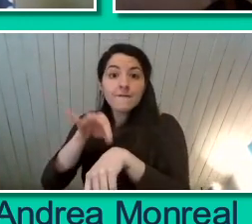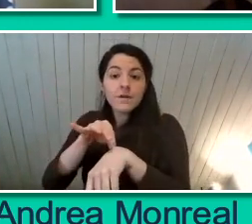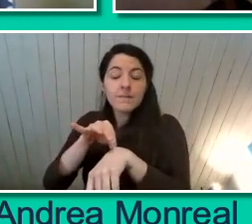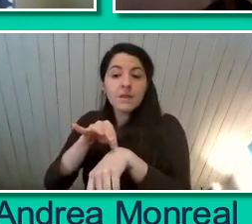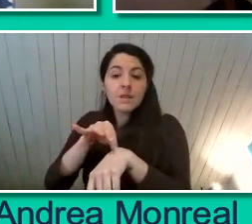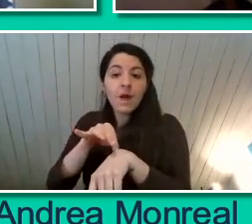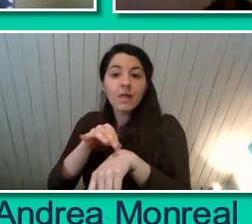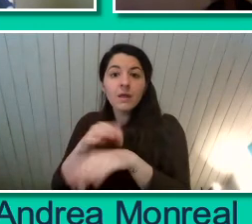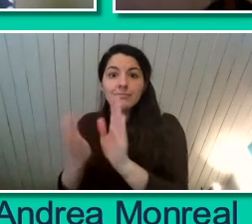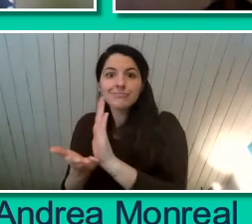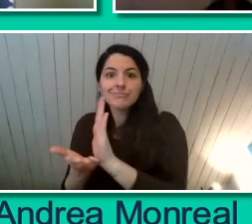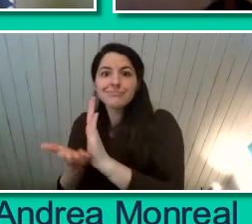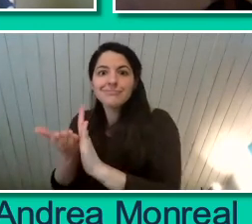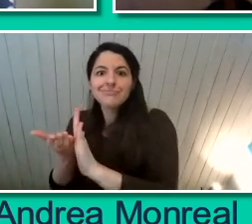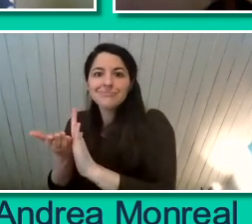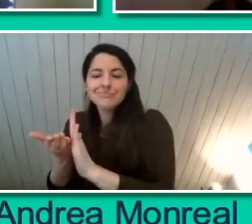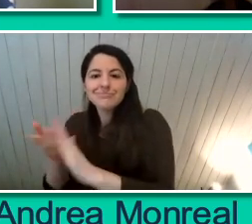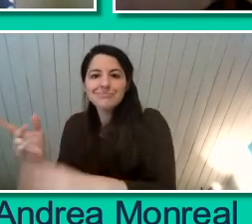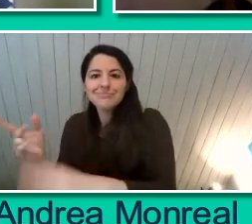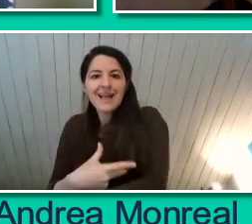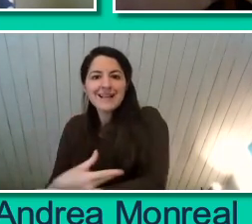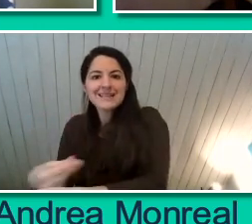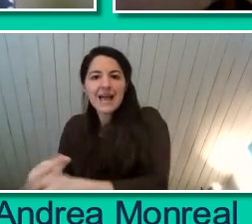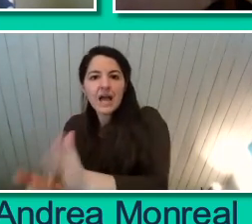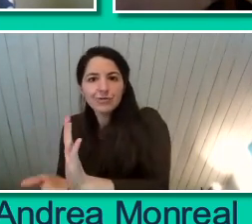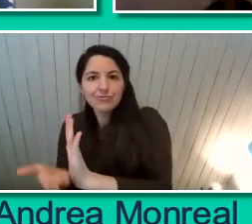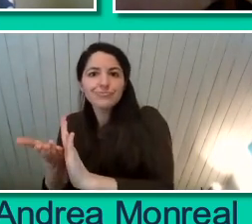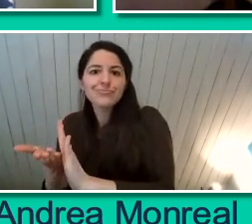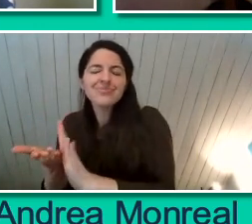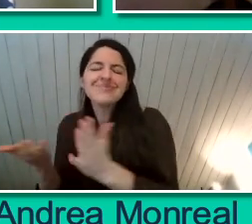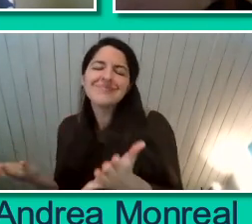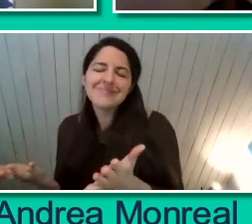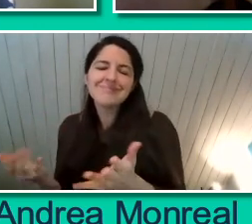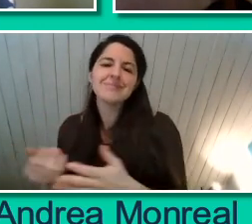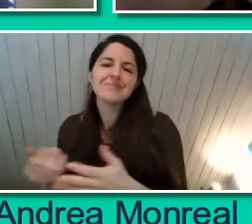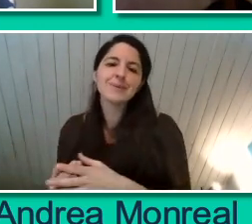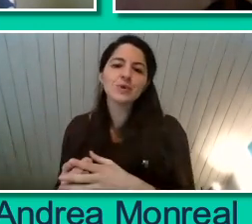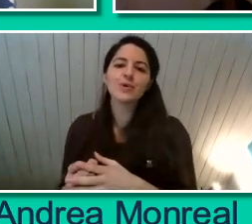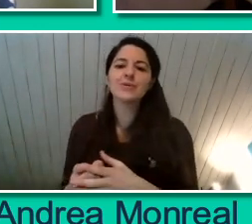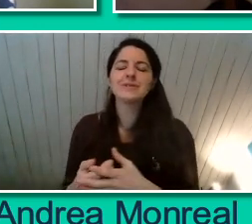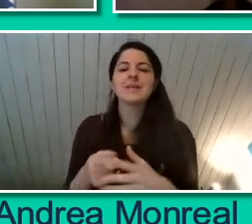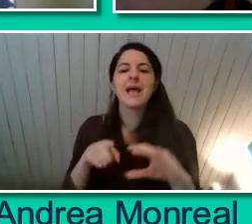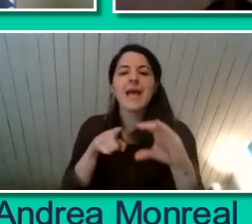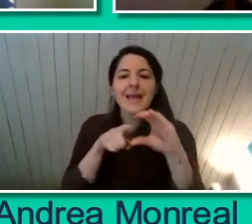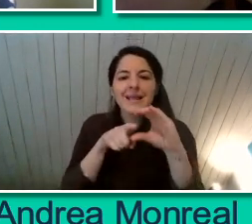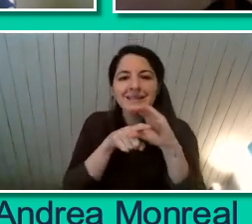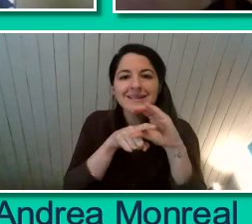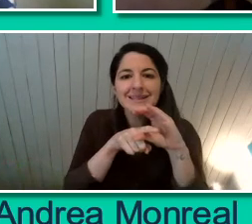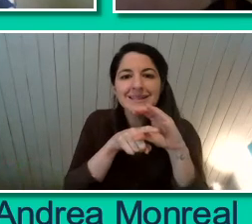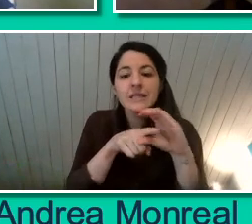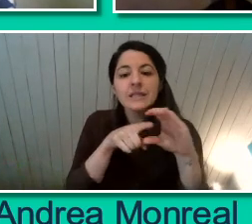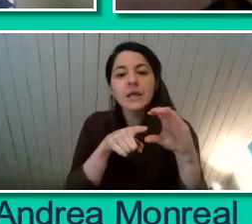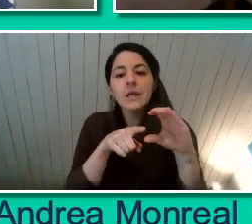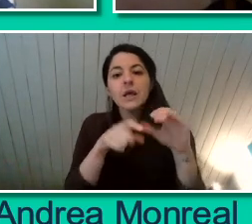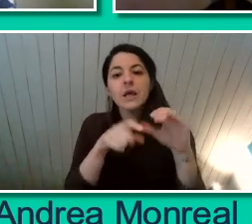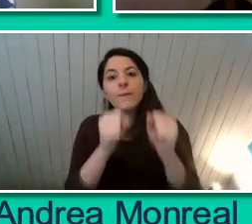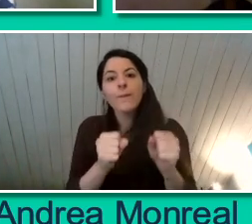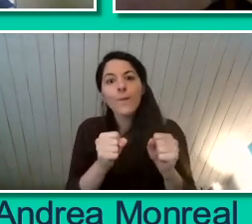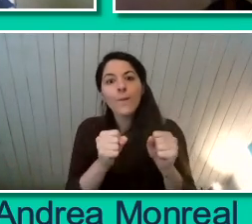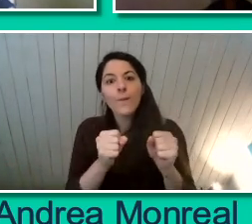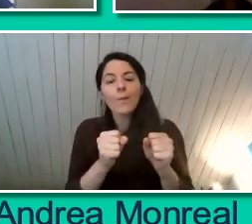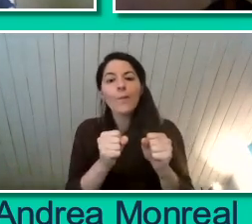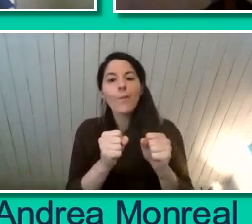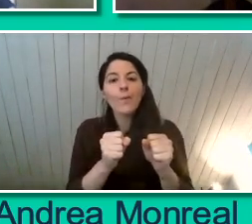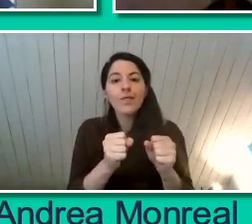antígeno, hacer el examen digital rectal podría significar la diferencia entre hacer una biopsia y no hacerla, porque